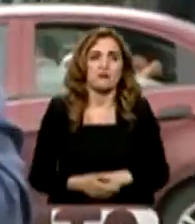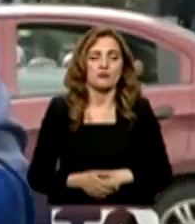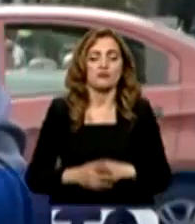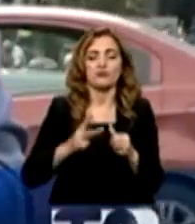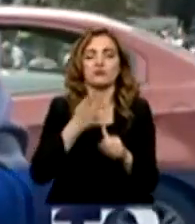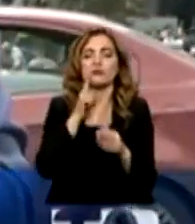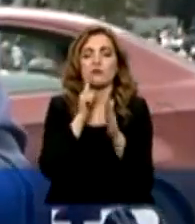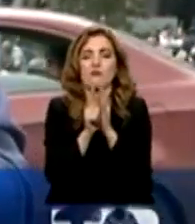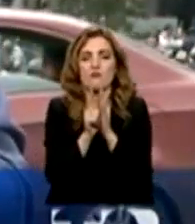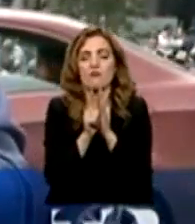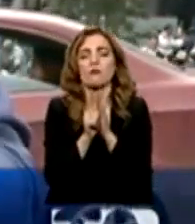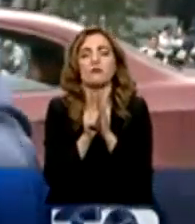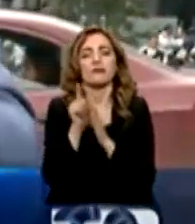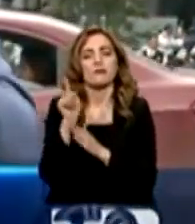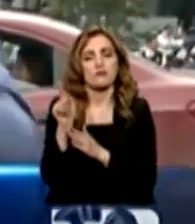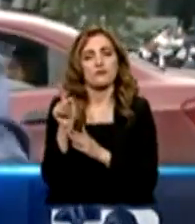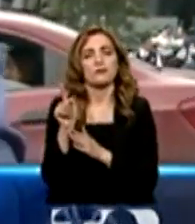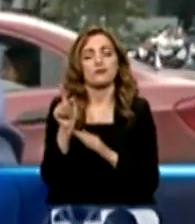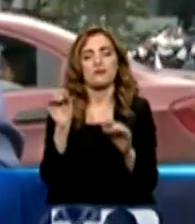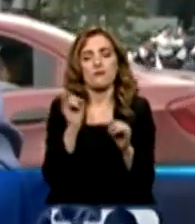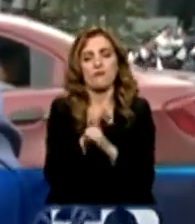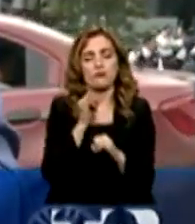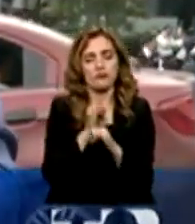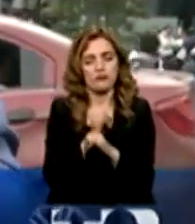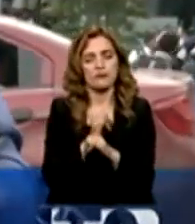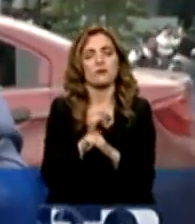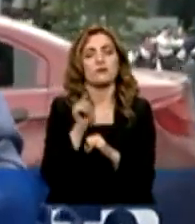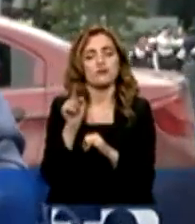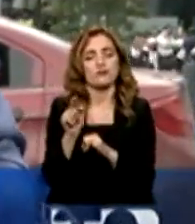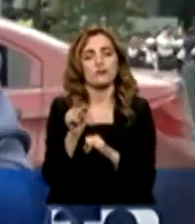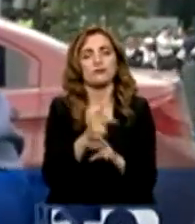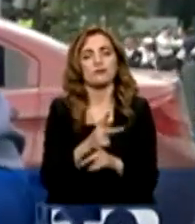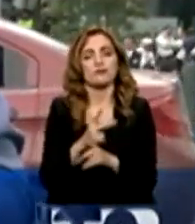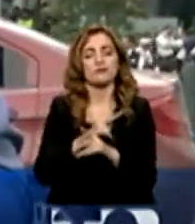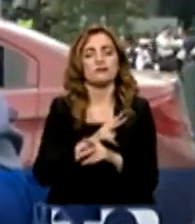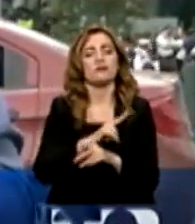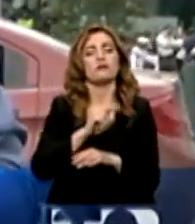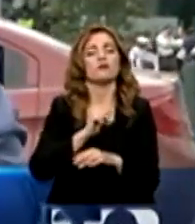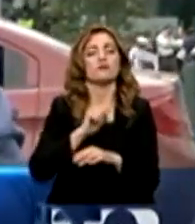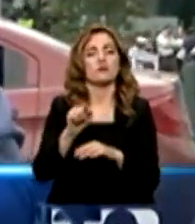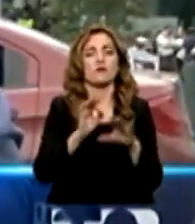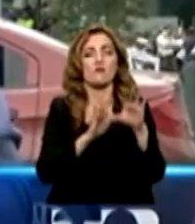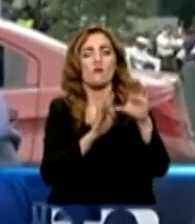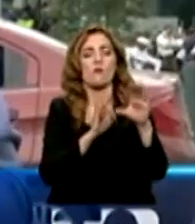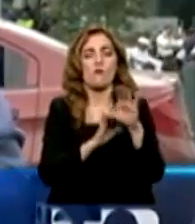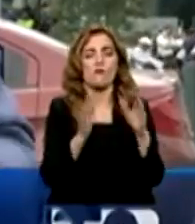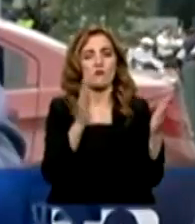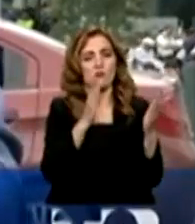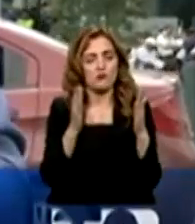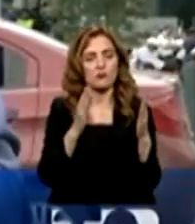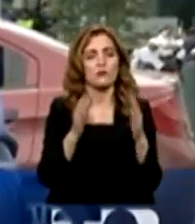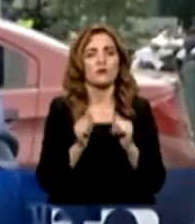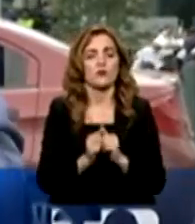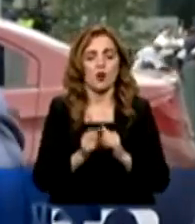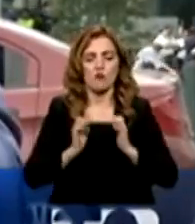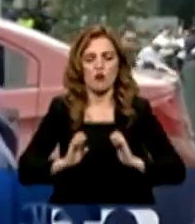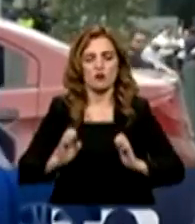tercera denuncia que presenta como institución del Estado el Consejo Transitorio para darle mayor